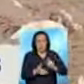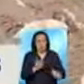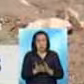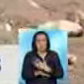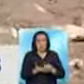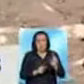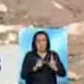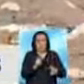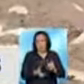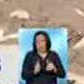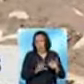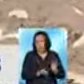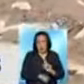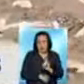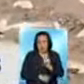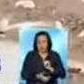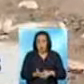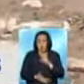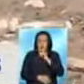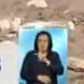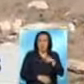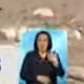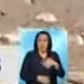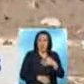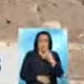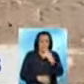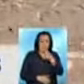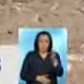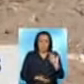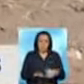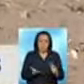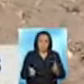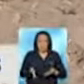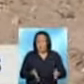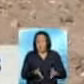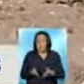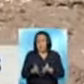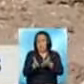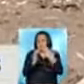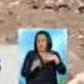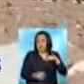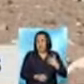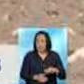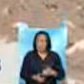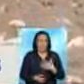víctimas aquí. Pero miren cómo está la vía principal.